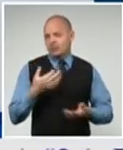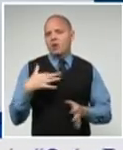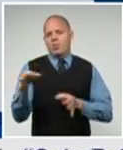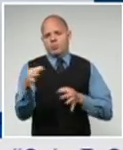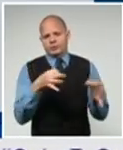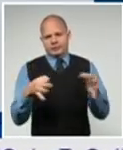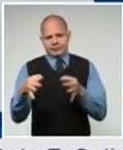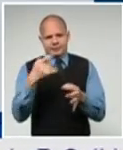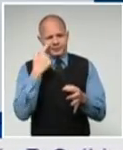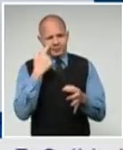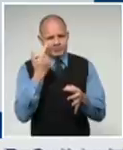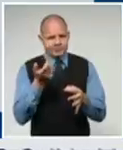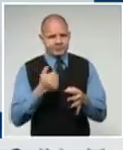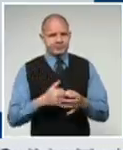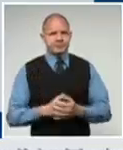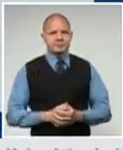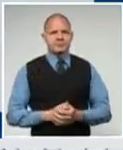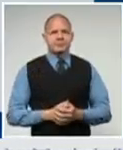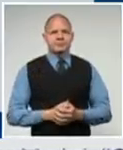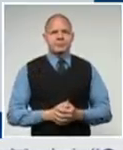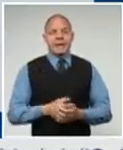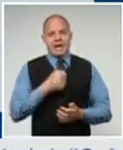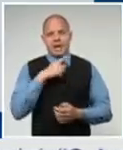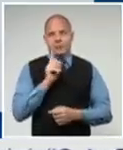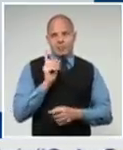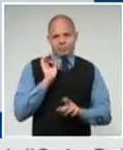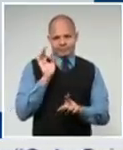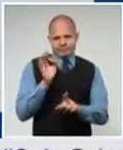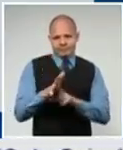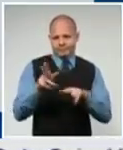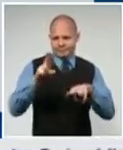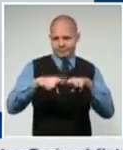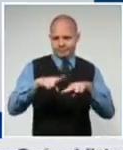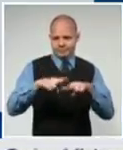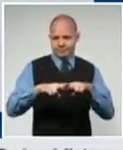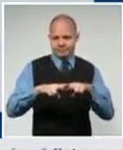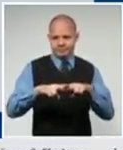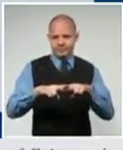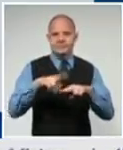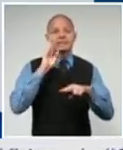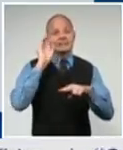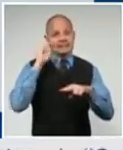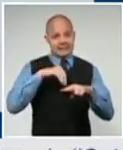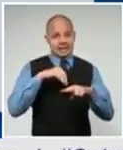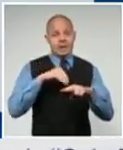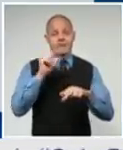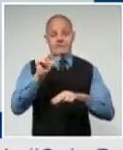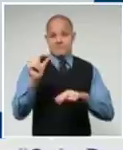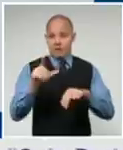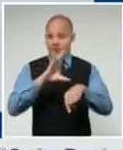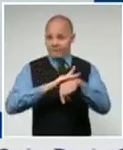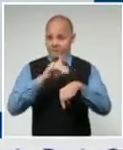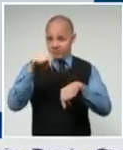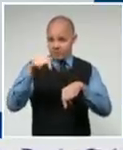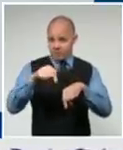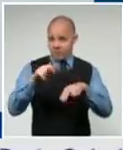territorio, pues tenemos La Habana. La Habana, los 9 casos que se confirman ayer,